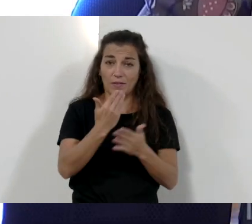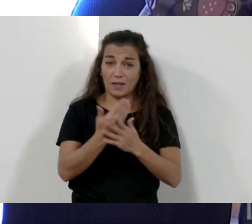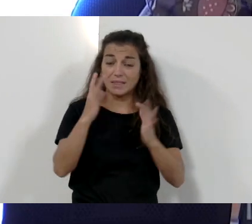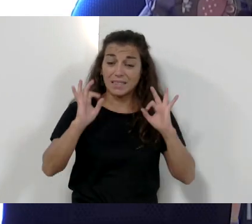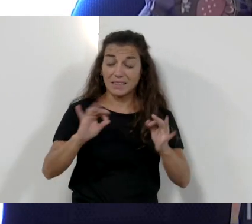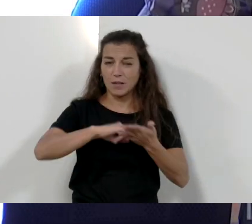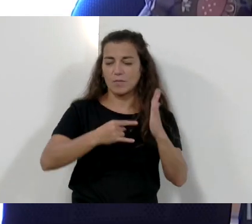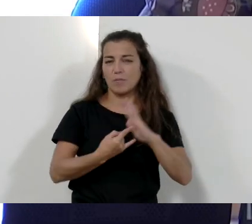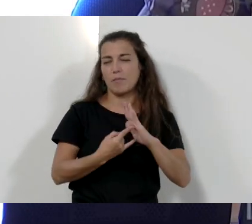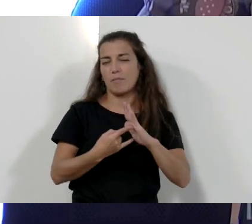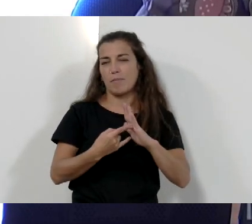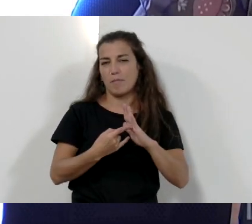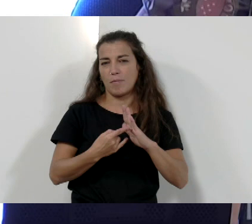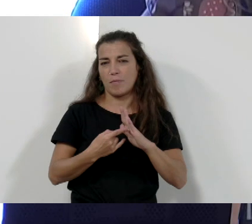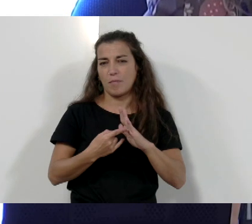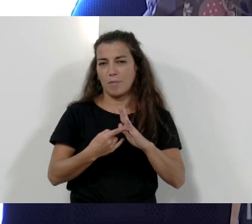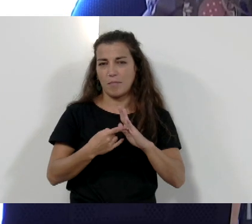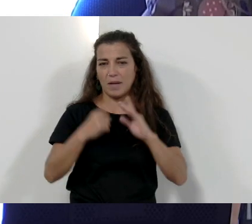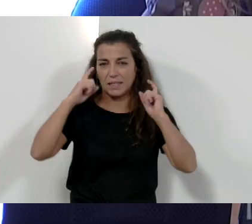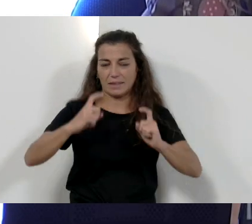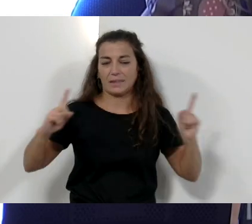Eso sí que es irresponsable e incívico,